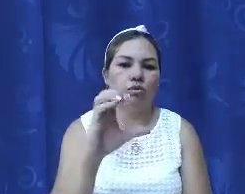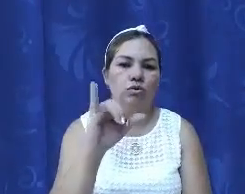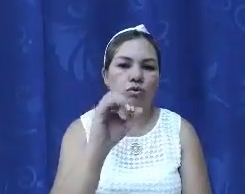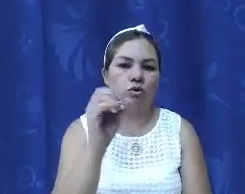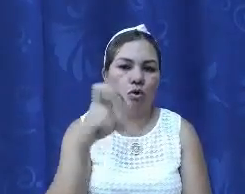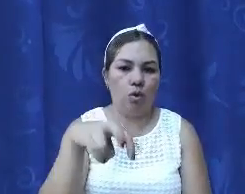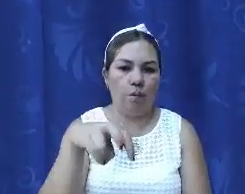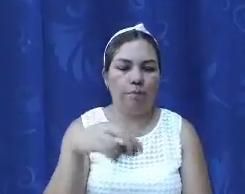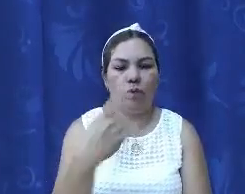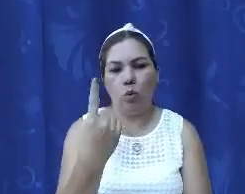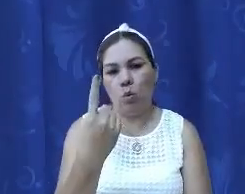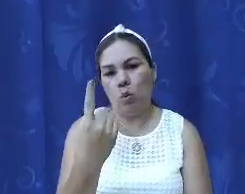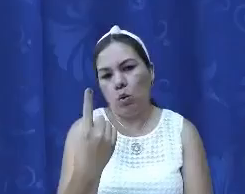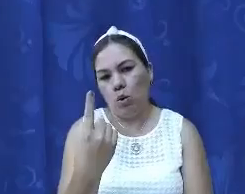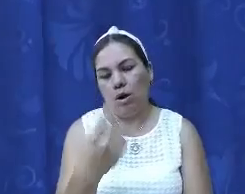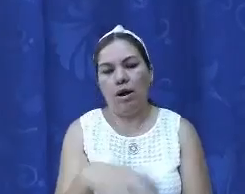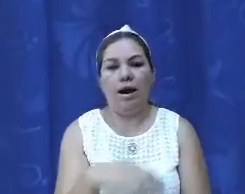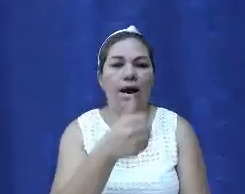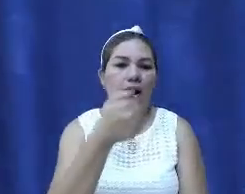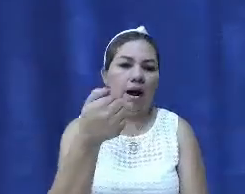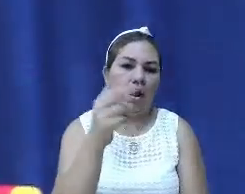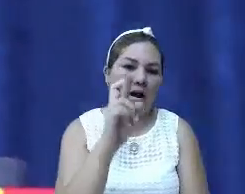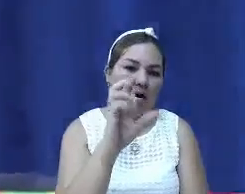mejor madera.